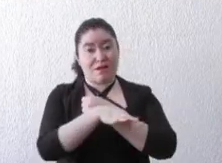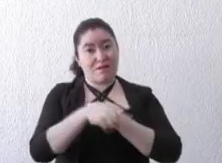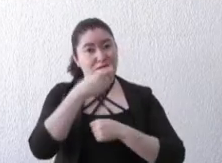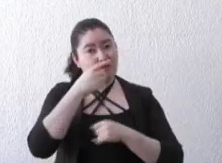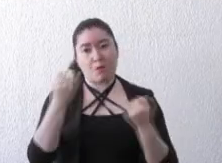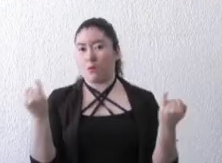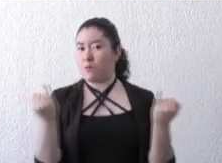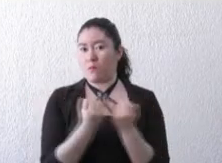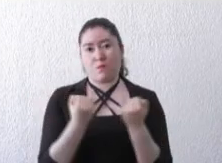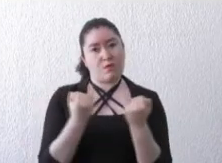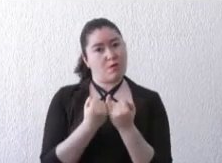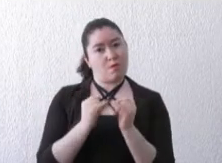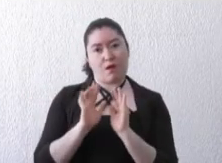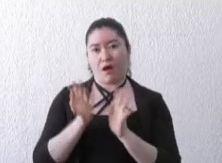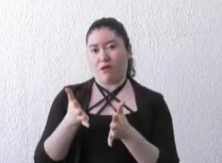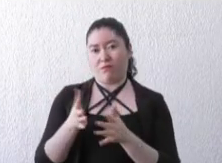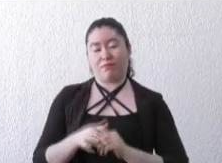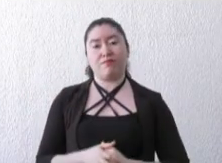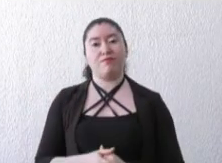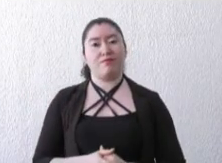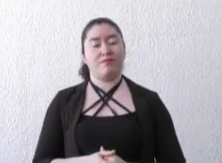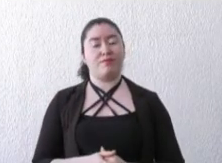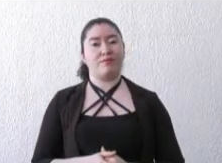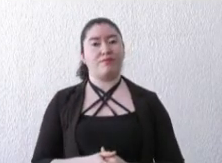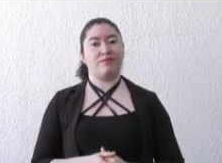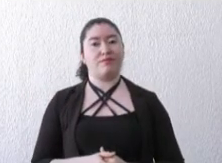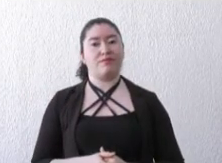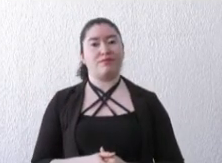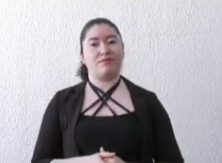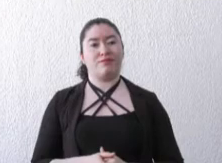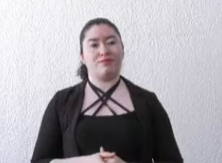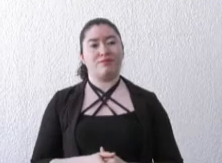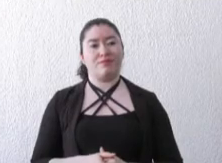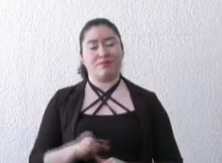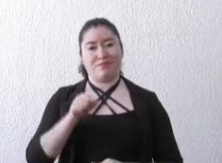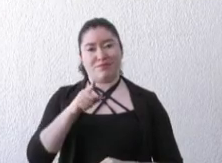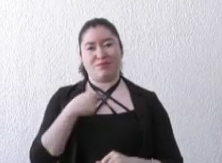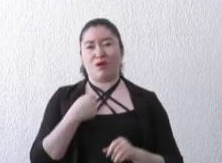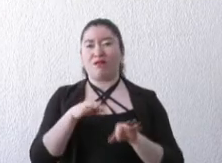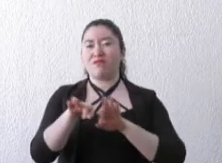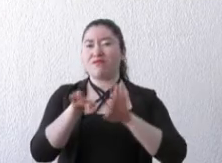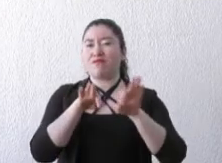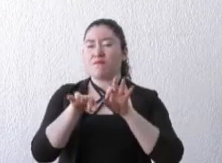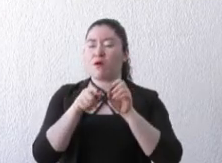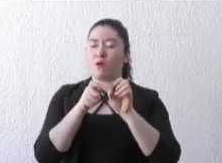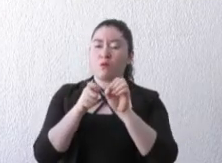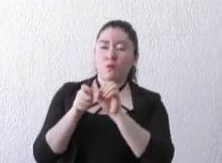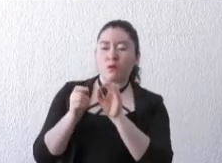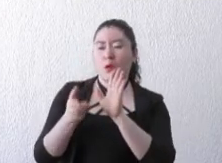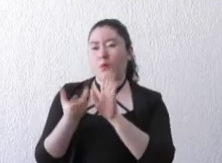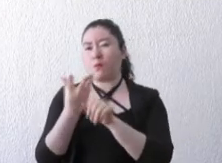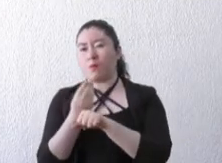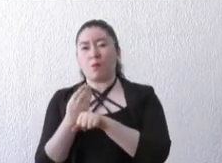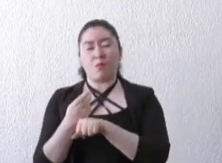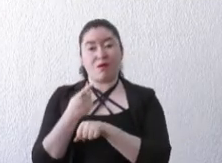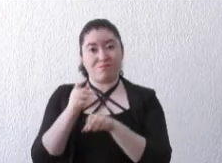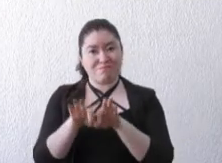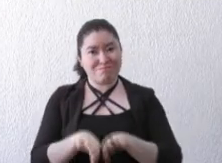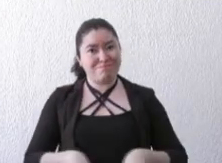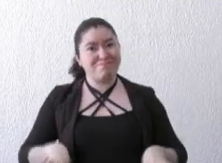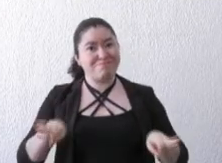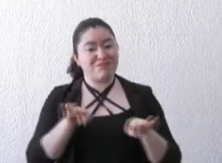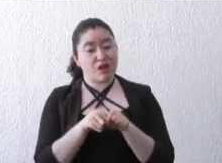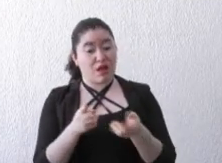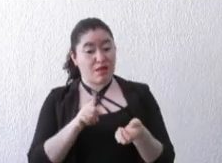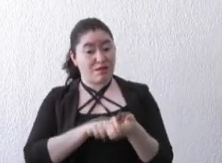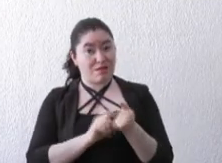está, aparente. La siguiente. Esto es parte de los trabajos, que esto es muy importante, la parte estructural,